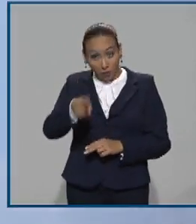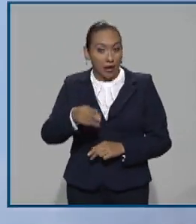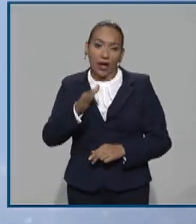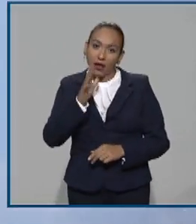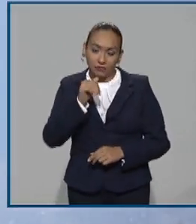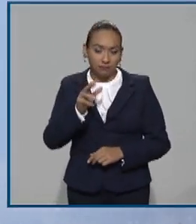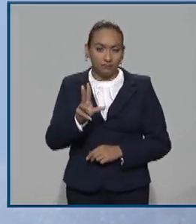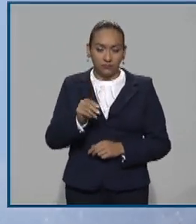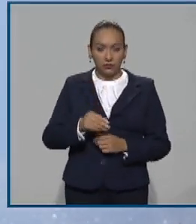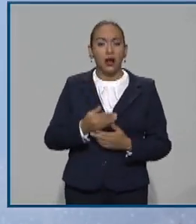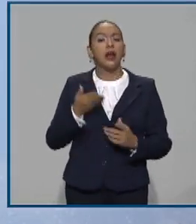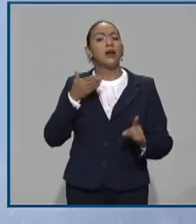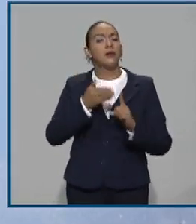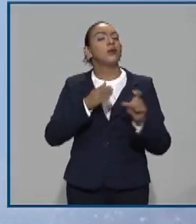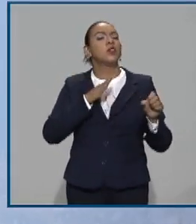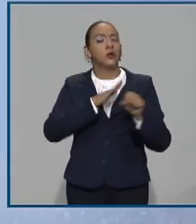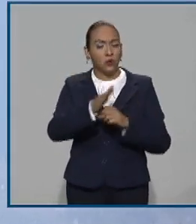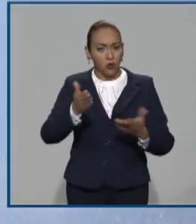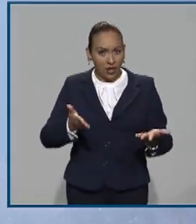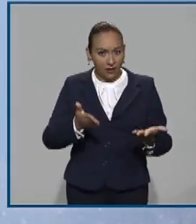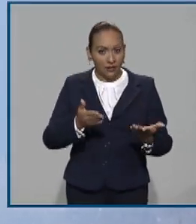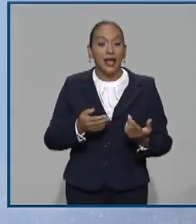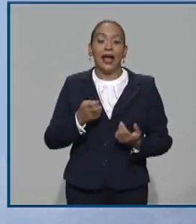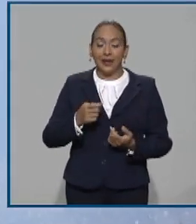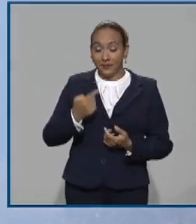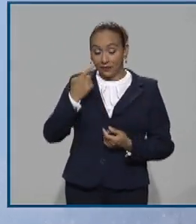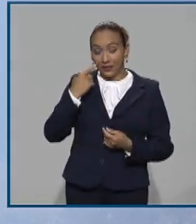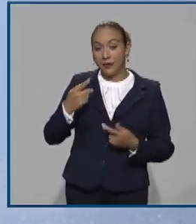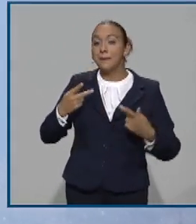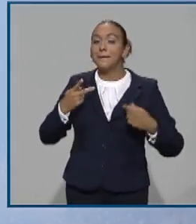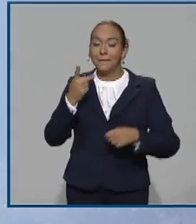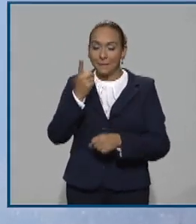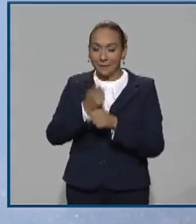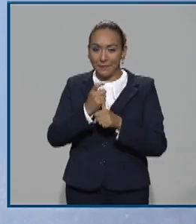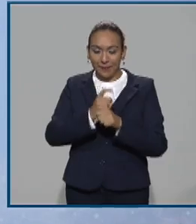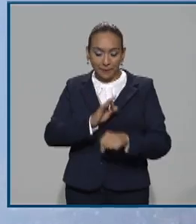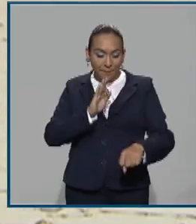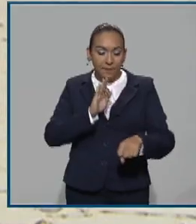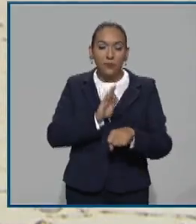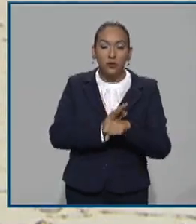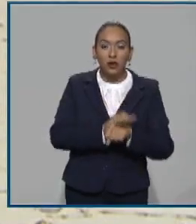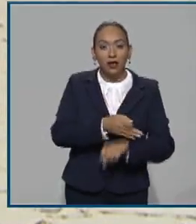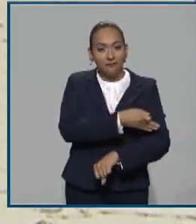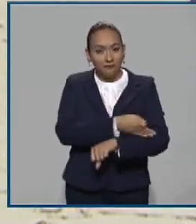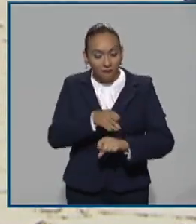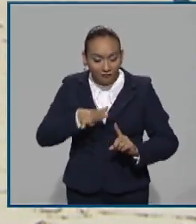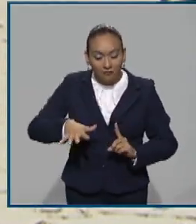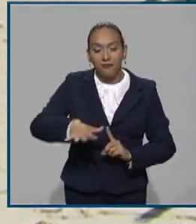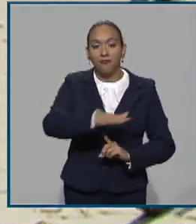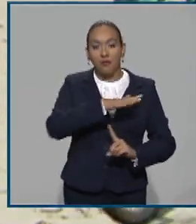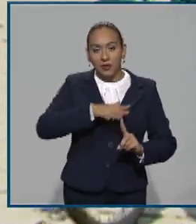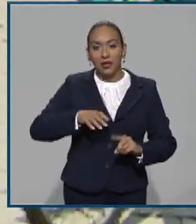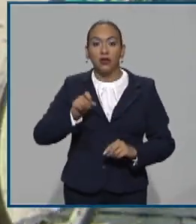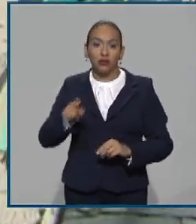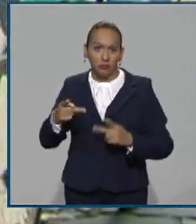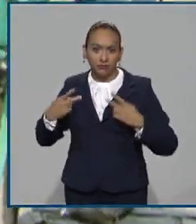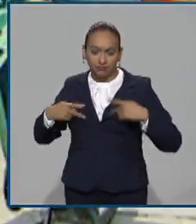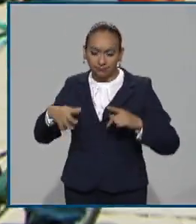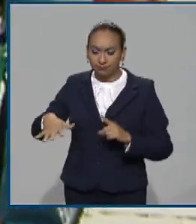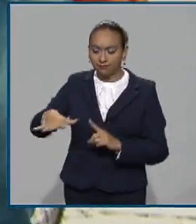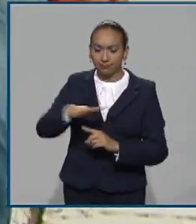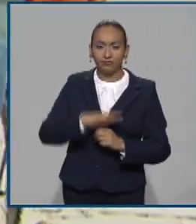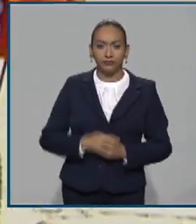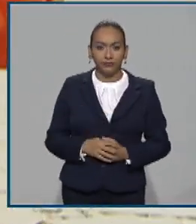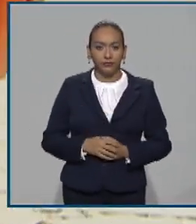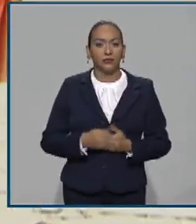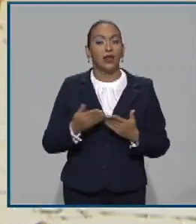restricción, el propósito debe ser la protección de los derechos de terceros o el orden público. En este sentido, aunque la disposición